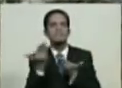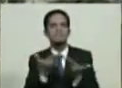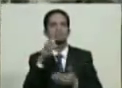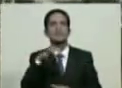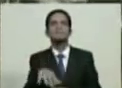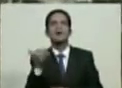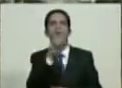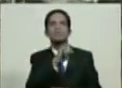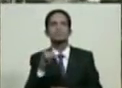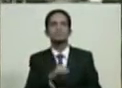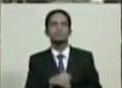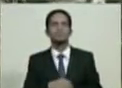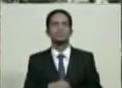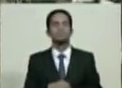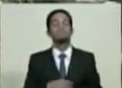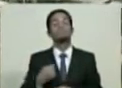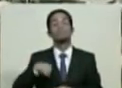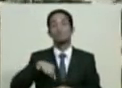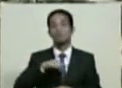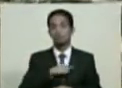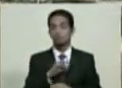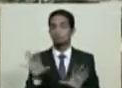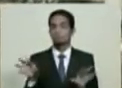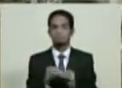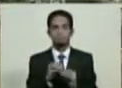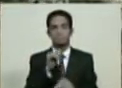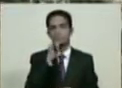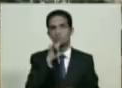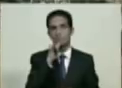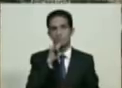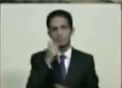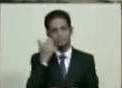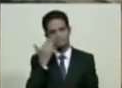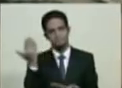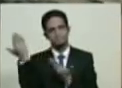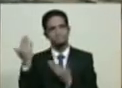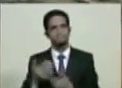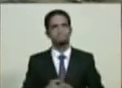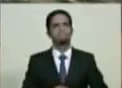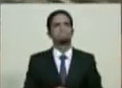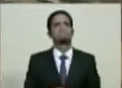zuliana. Es la información que manejamos hasta el momento. Con ella retornamos este contacto.